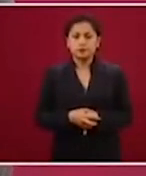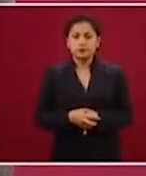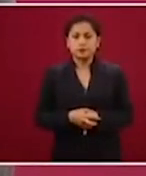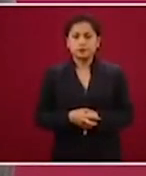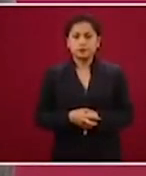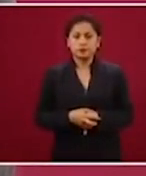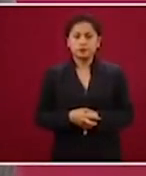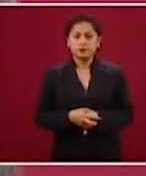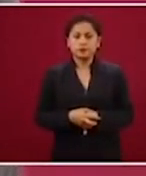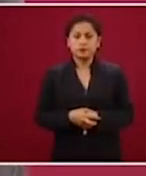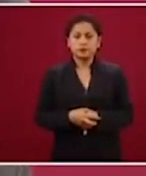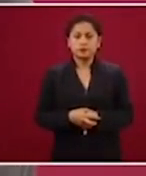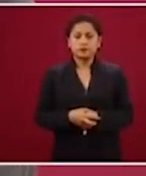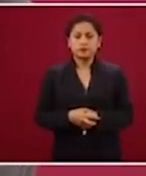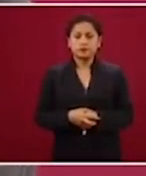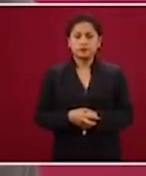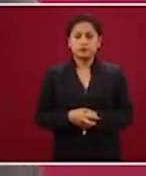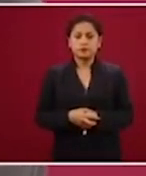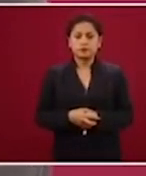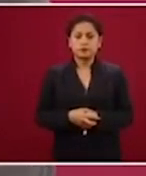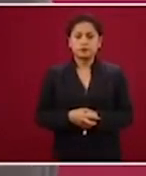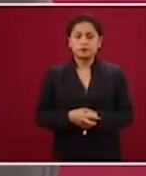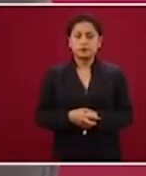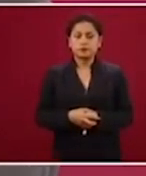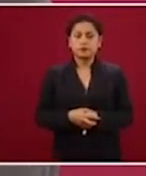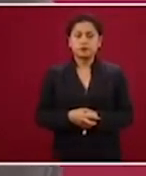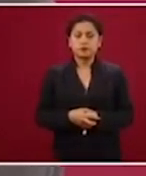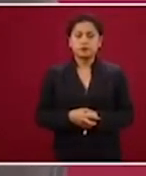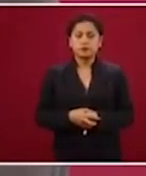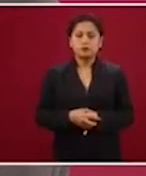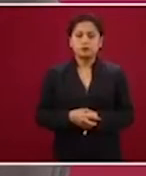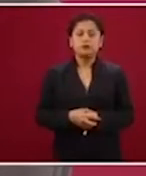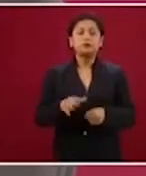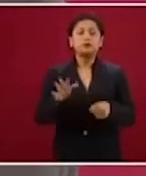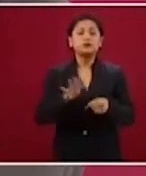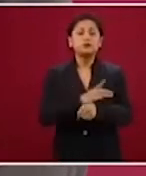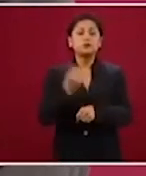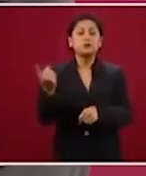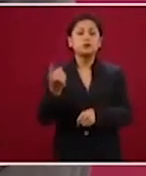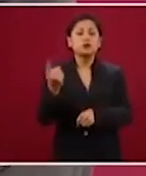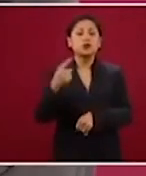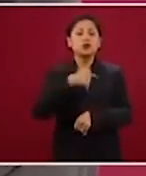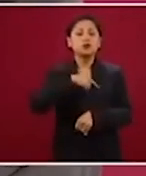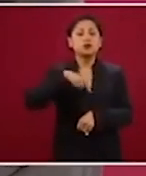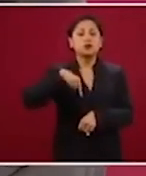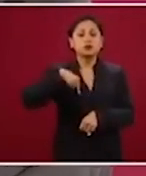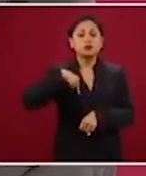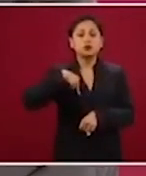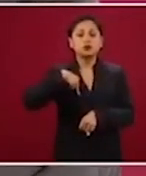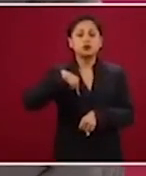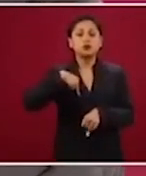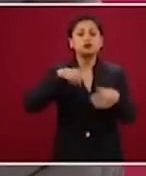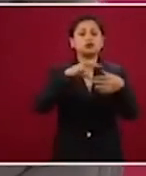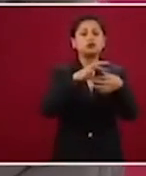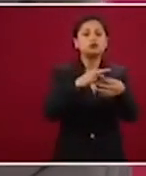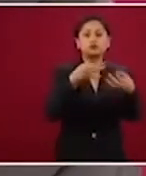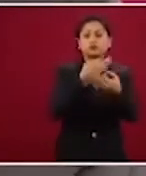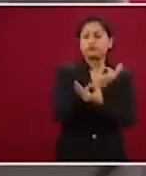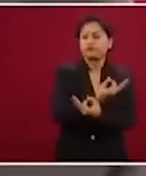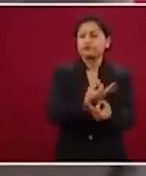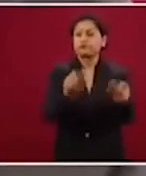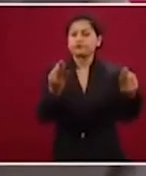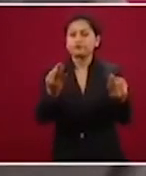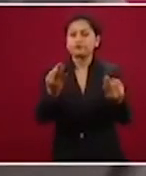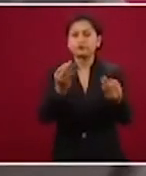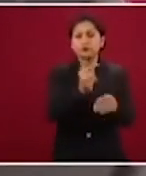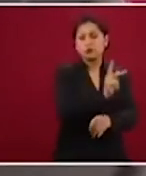cuando se advierte que se está atendiendo a todos se está escuchando a todos está respetando